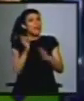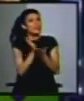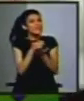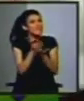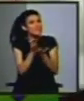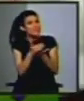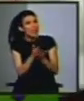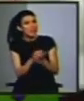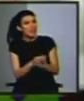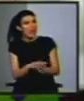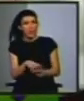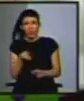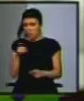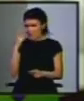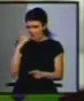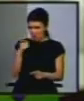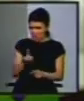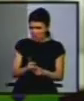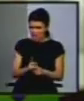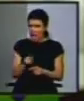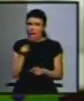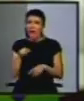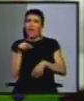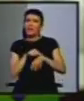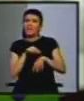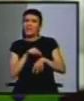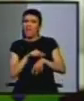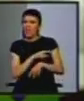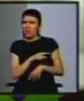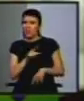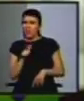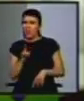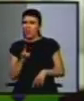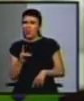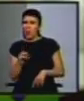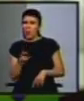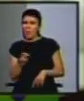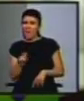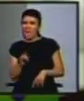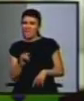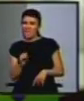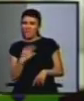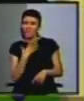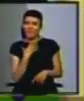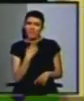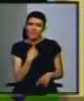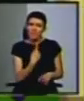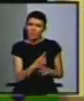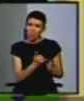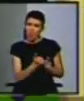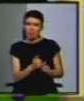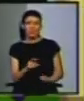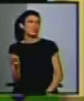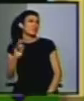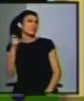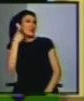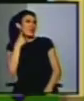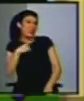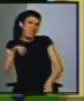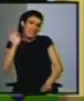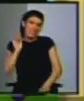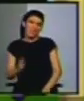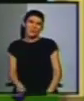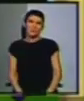¿No cree la tesis de que él sufre una ludopatía? No. Una enfermedad. Por ningún momento. De todas las defraudaciones que usted